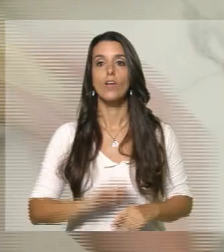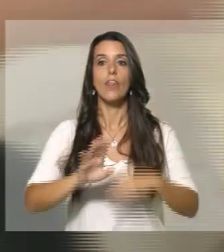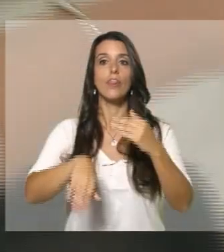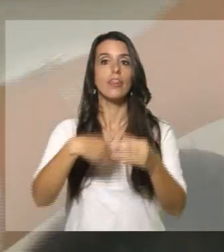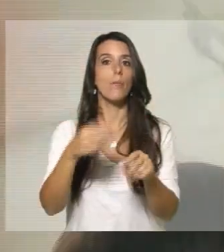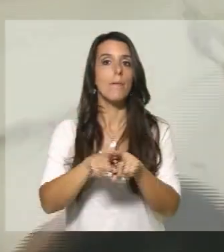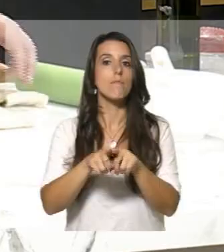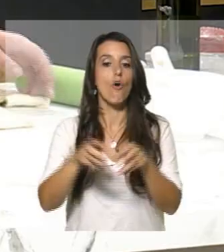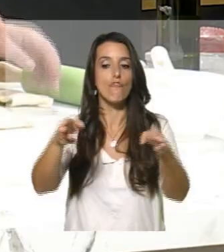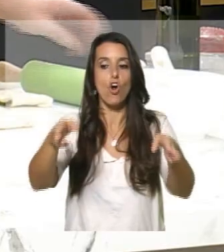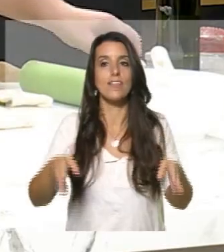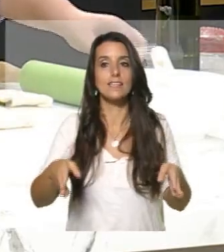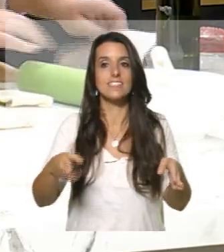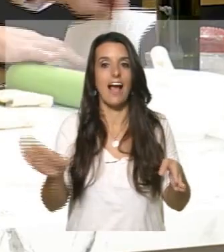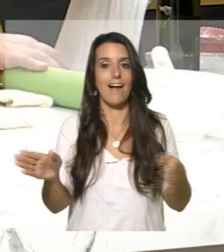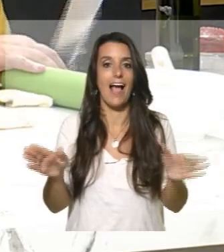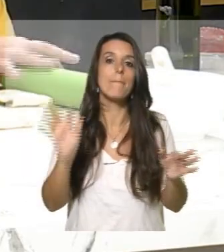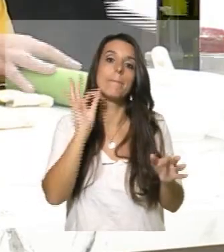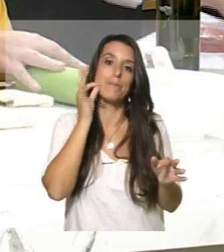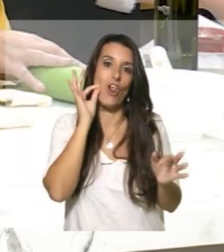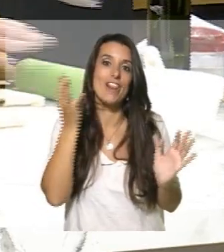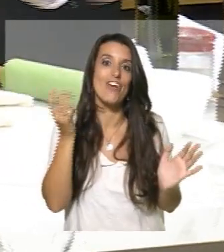usamos igual, pero vamos a usar los primeros bien bonitos.